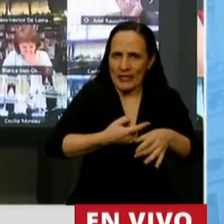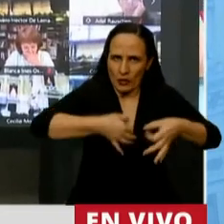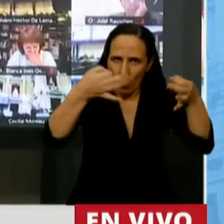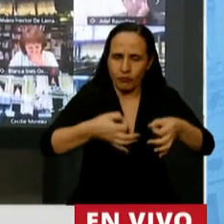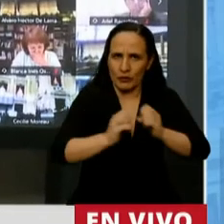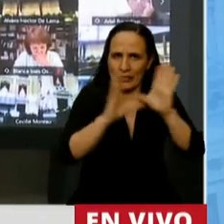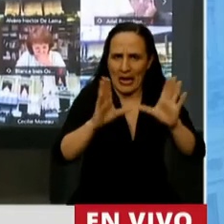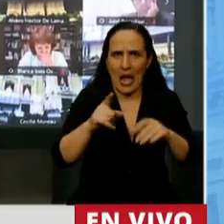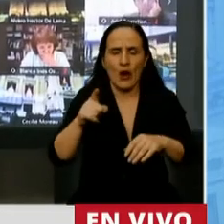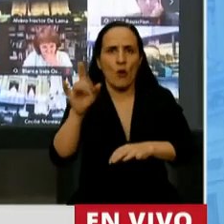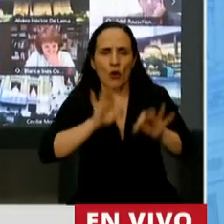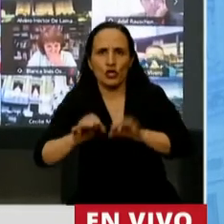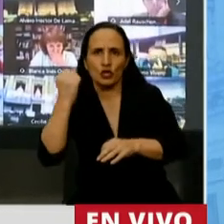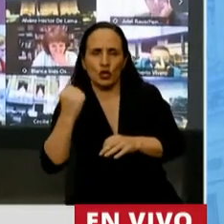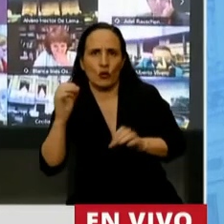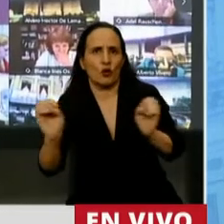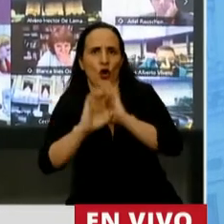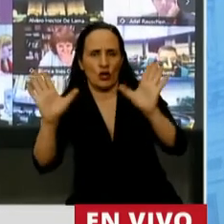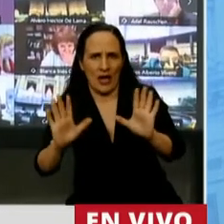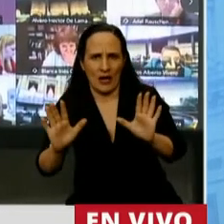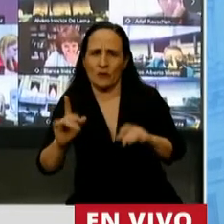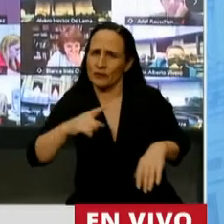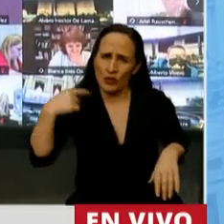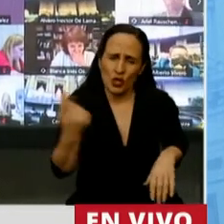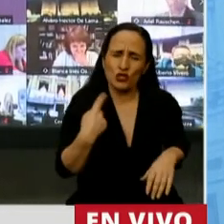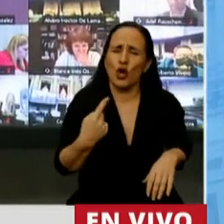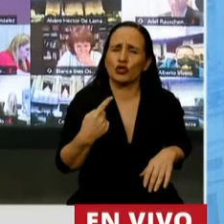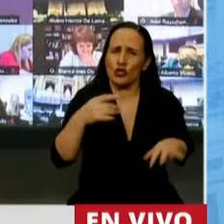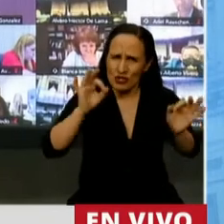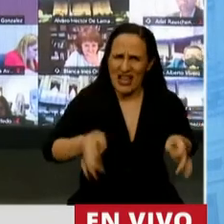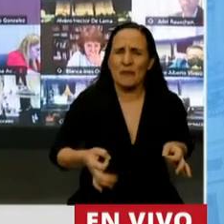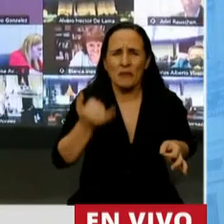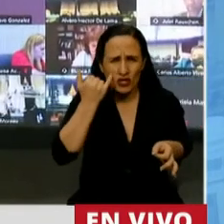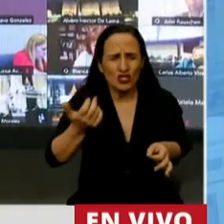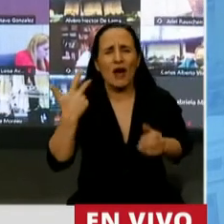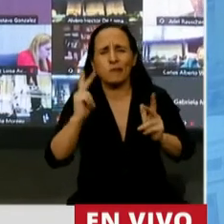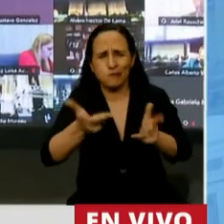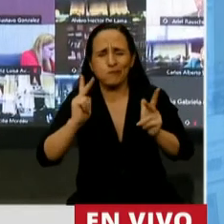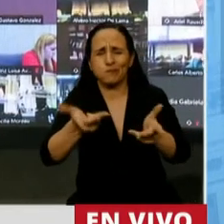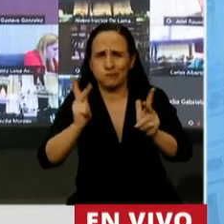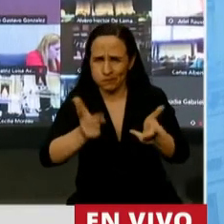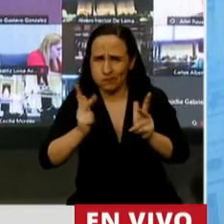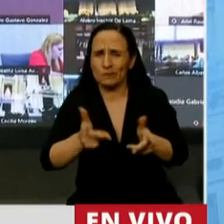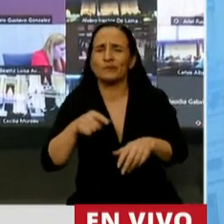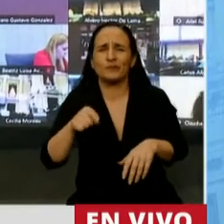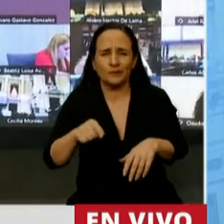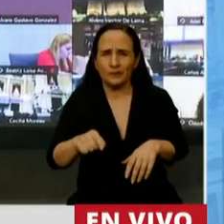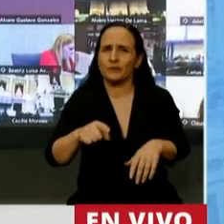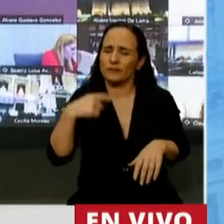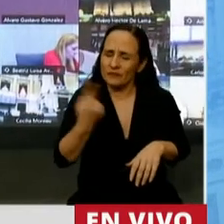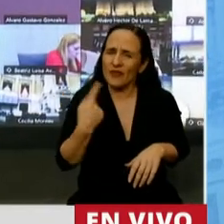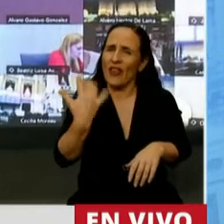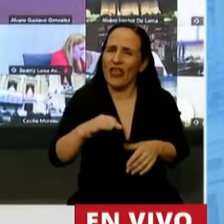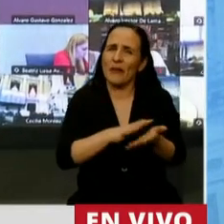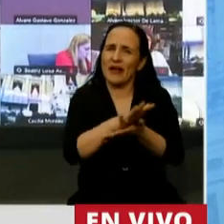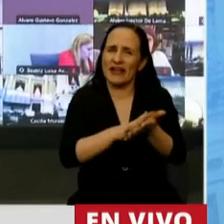económico. Podemos, sabemos en definitiva, y lo dijeron hasta el cansancio, que tenían que resolver primero